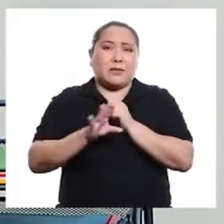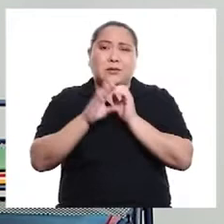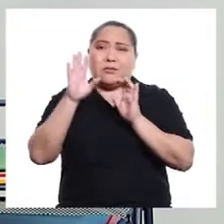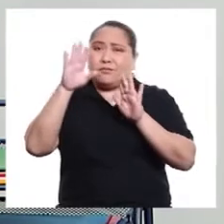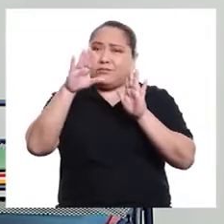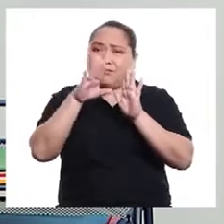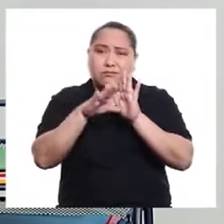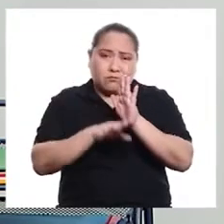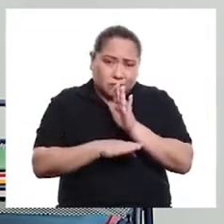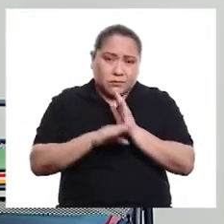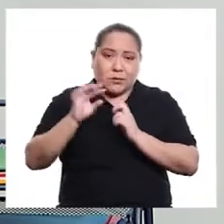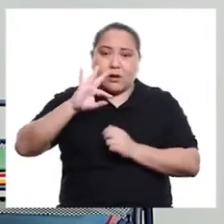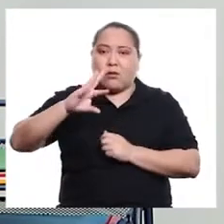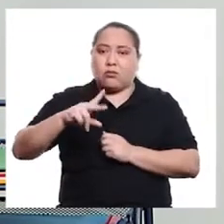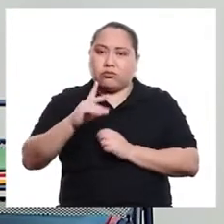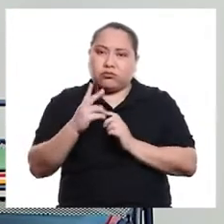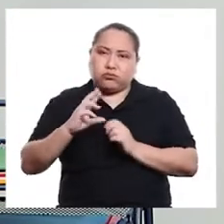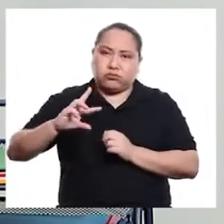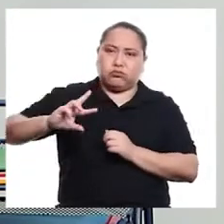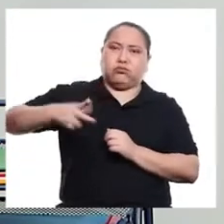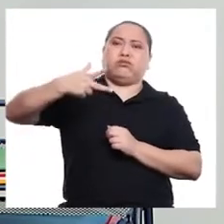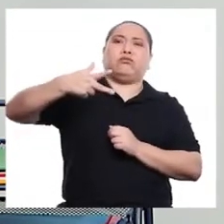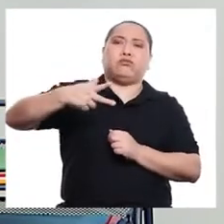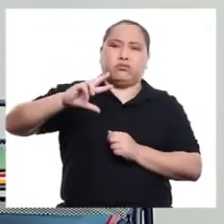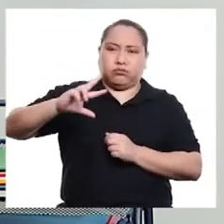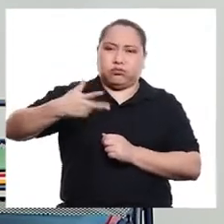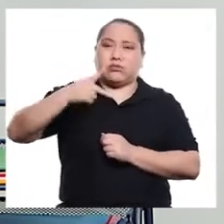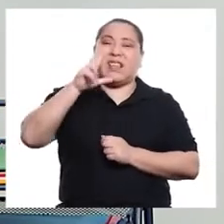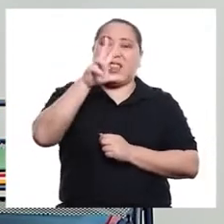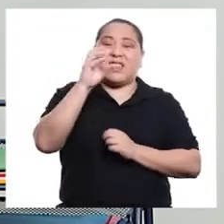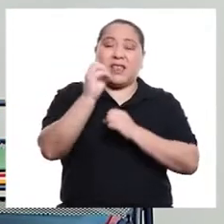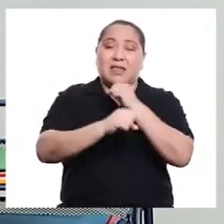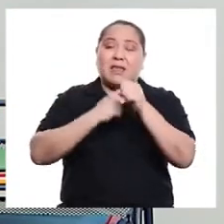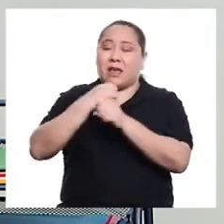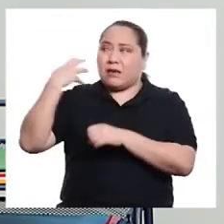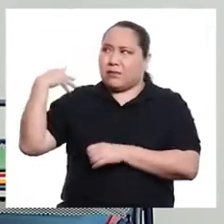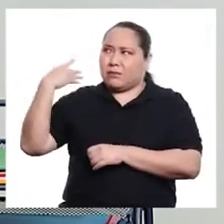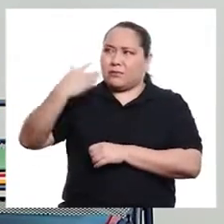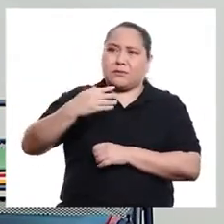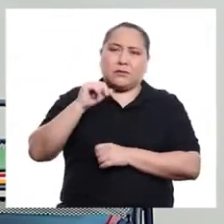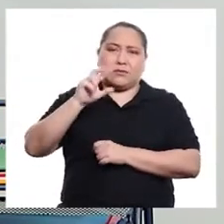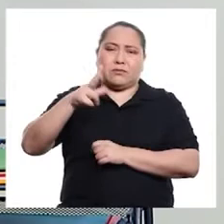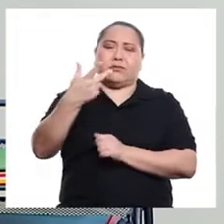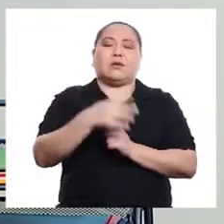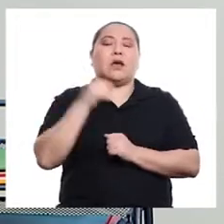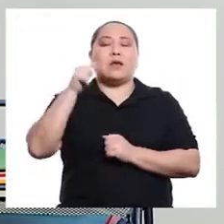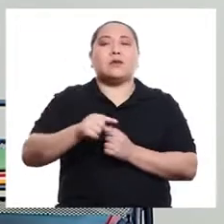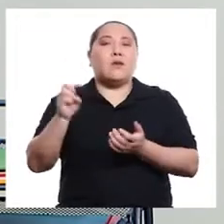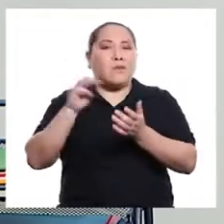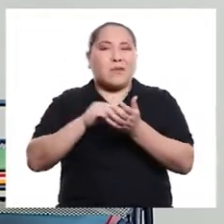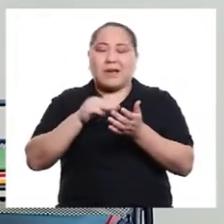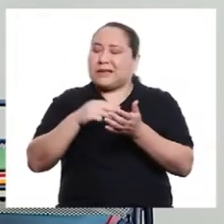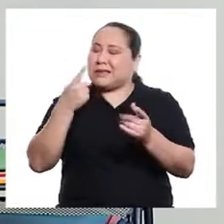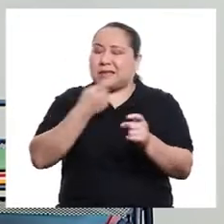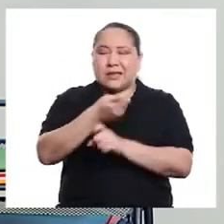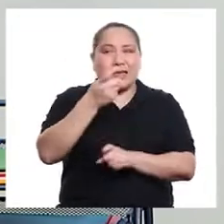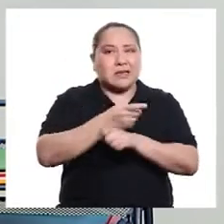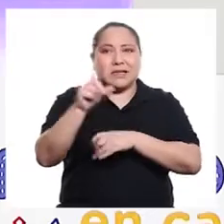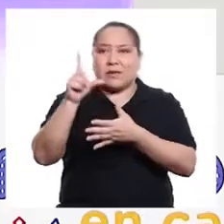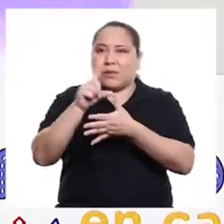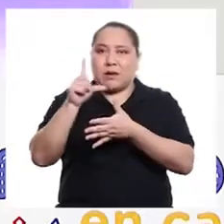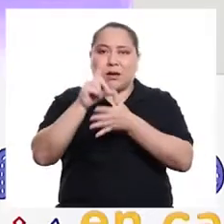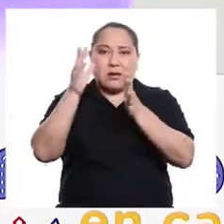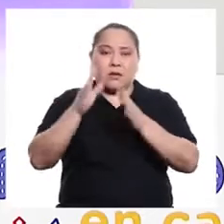y el robo se ha triplicado en los últimos 30 años, convirtiéndose en el delito que más afecta a los